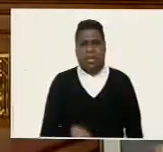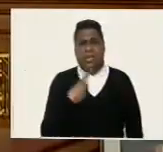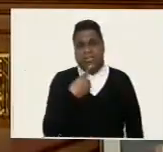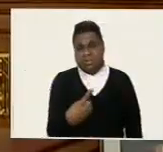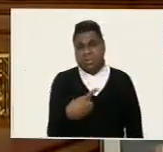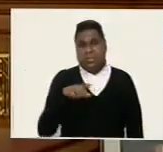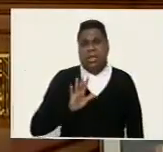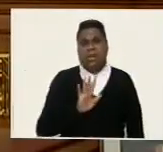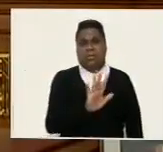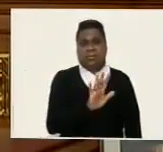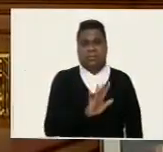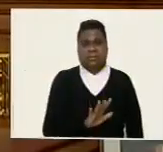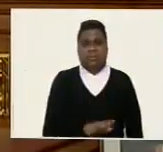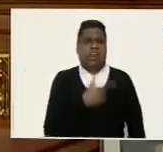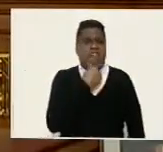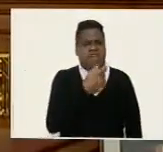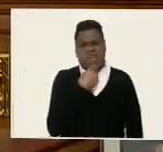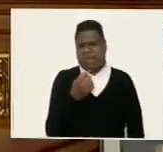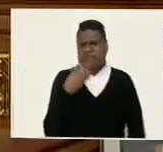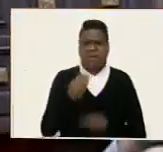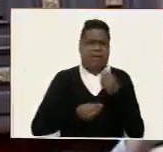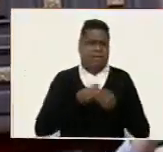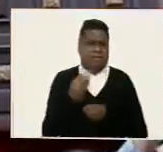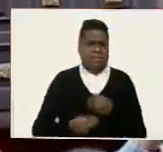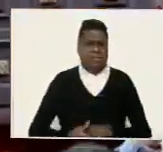Así de sencillo va a ser.